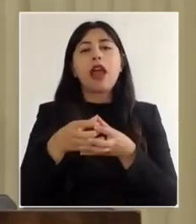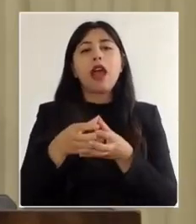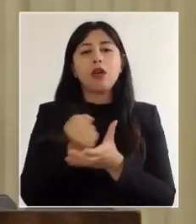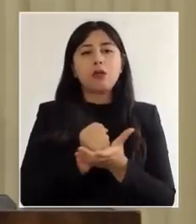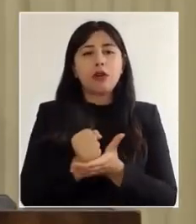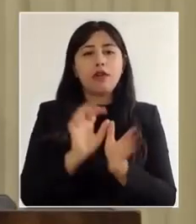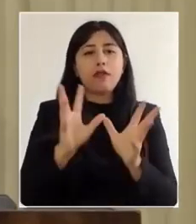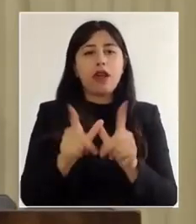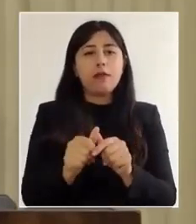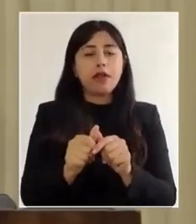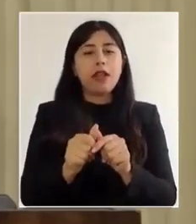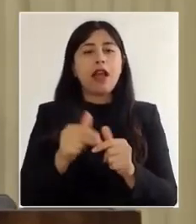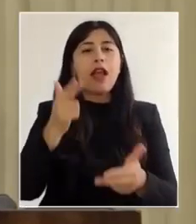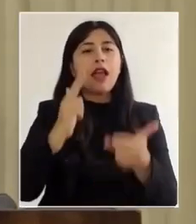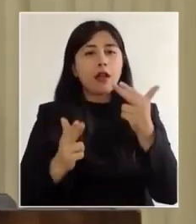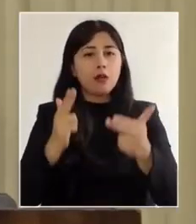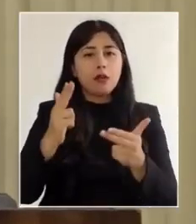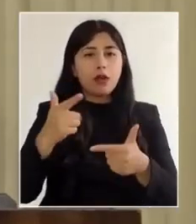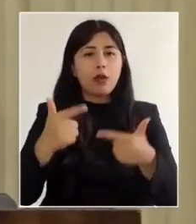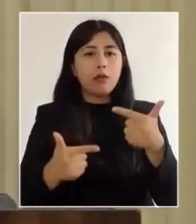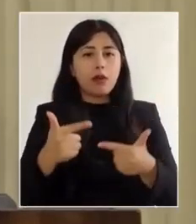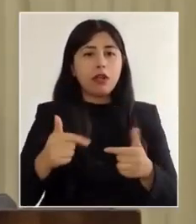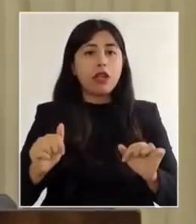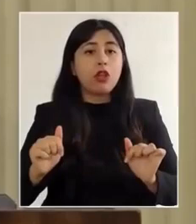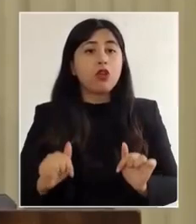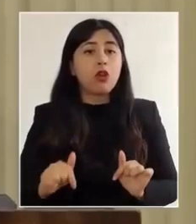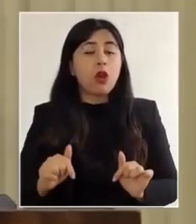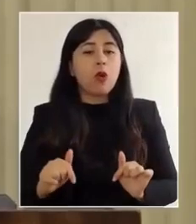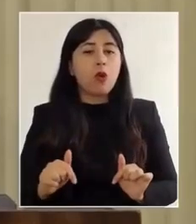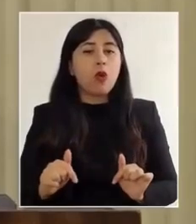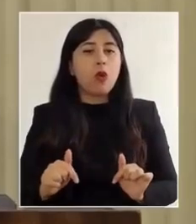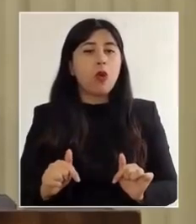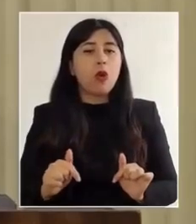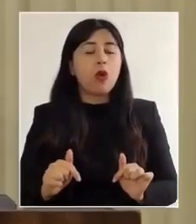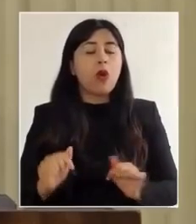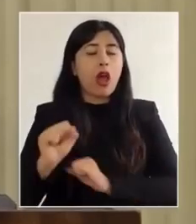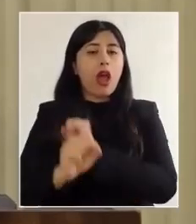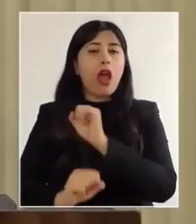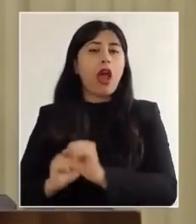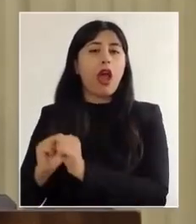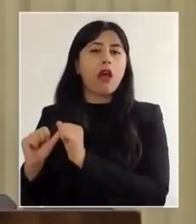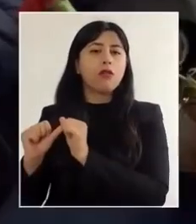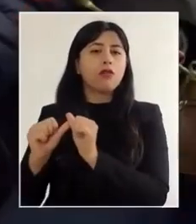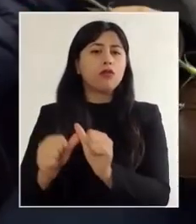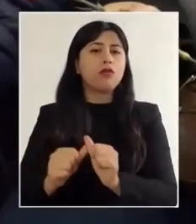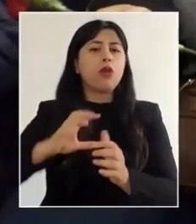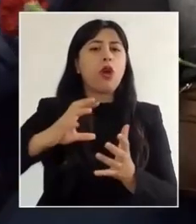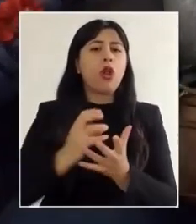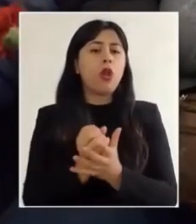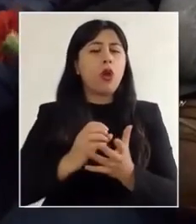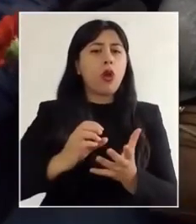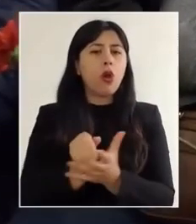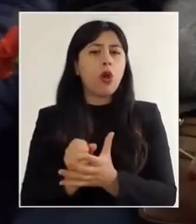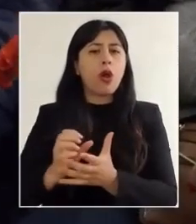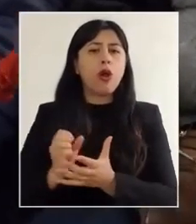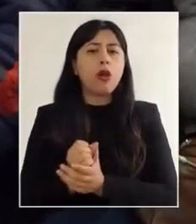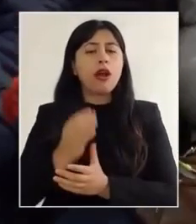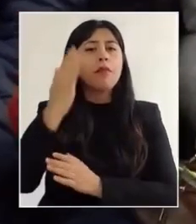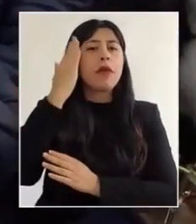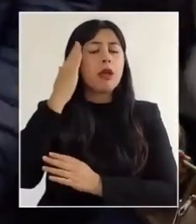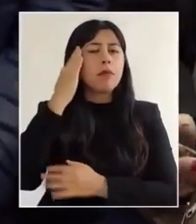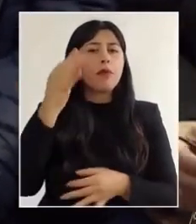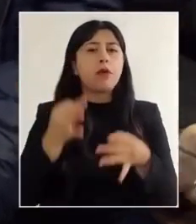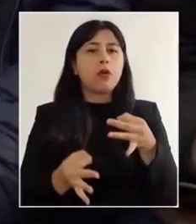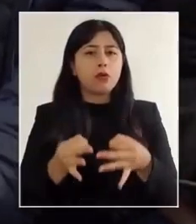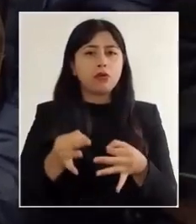políticos en la que estoy todos estos años y hemos logrado tantas cosas en la memoria en la Justicia con